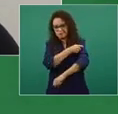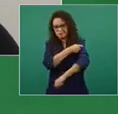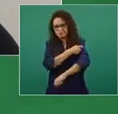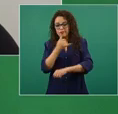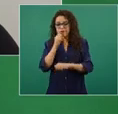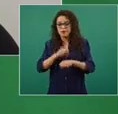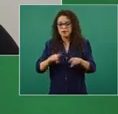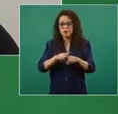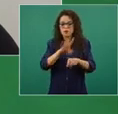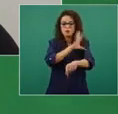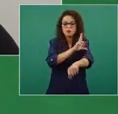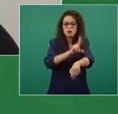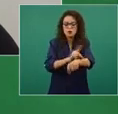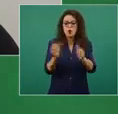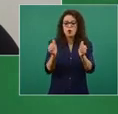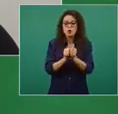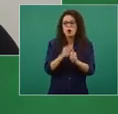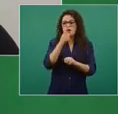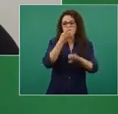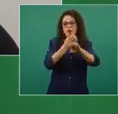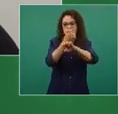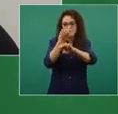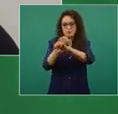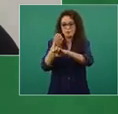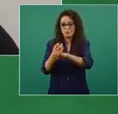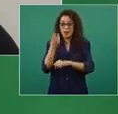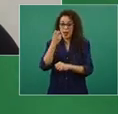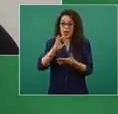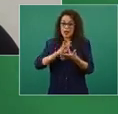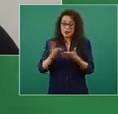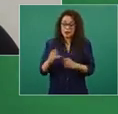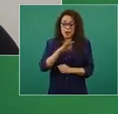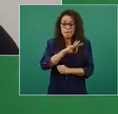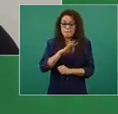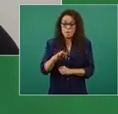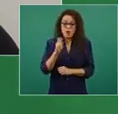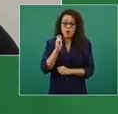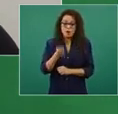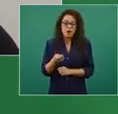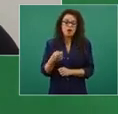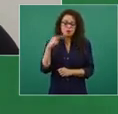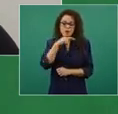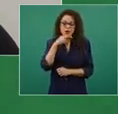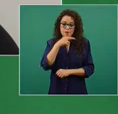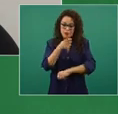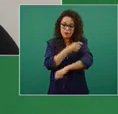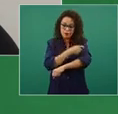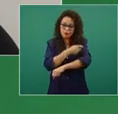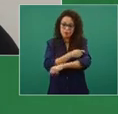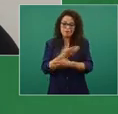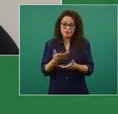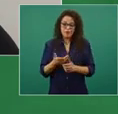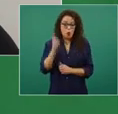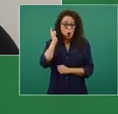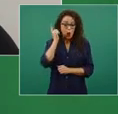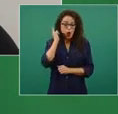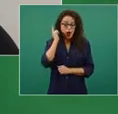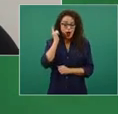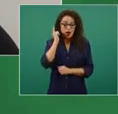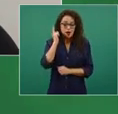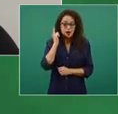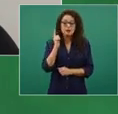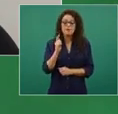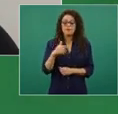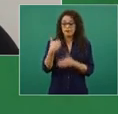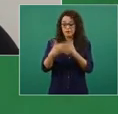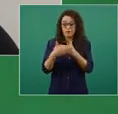entidades federativas, cuyo trabajo ha hecho posible hasta este momento que esto se lleve a cabo. Y esperamos, ojalá, que inclusive en siguientes